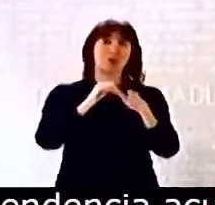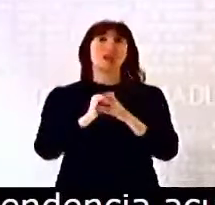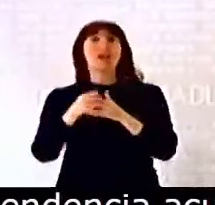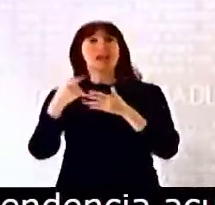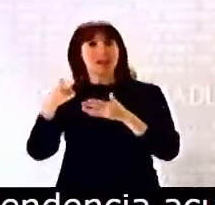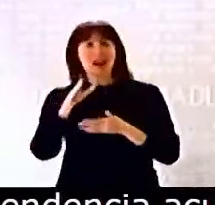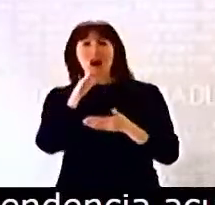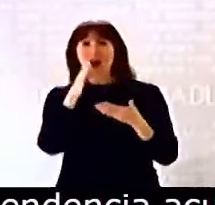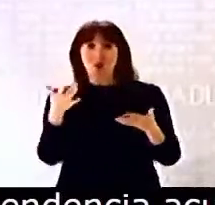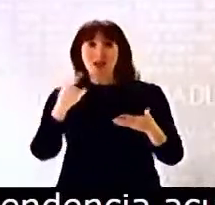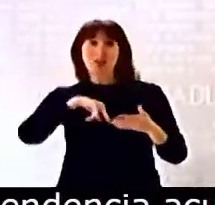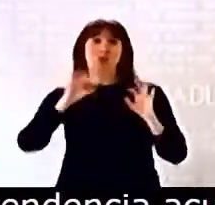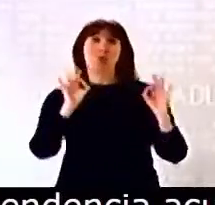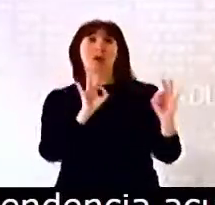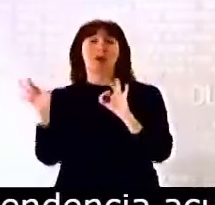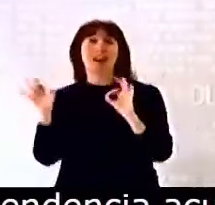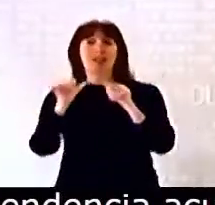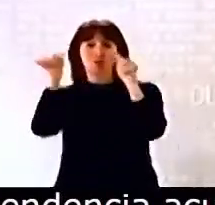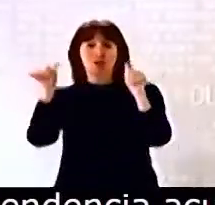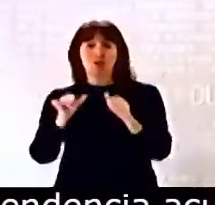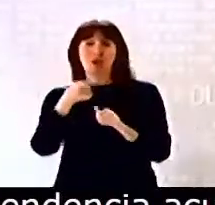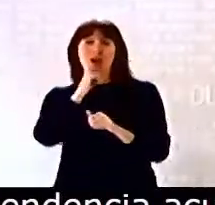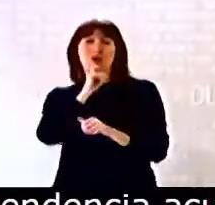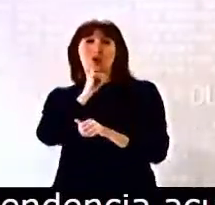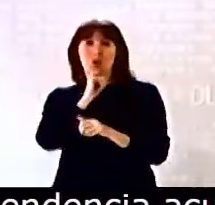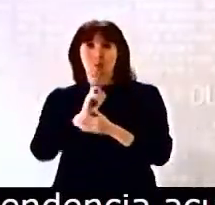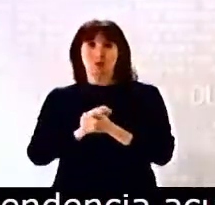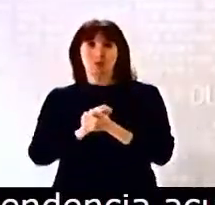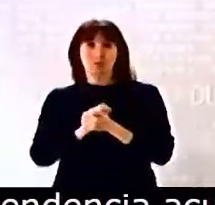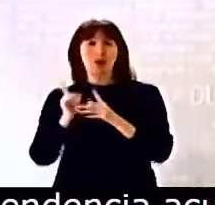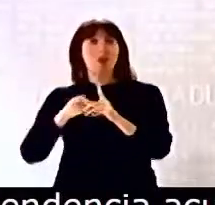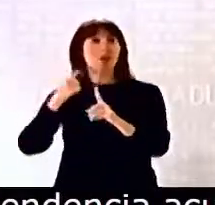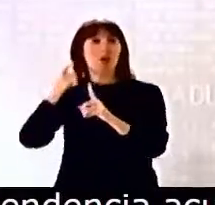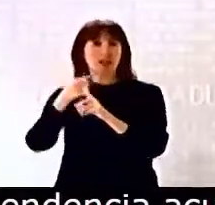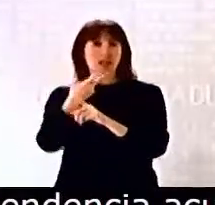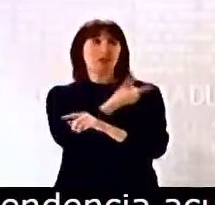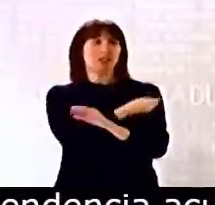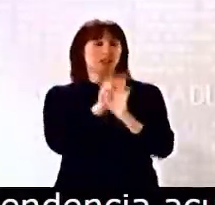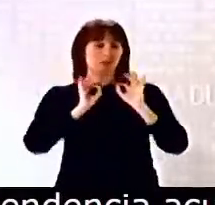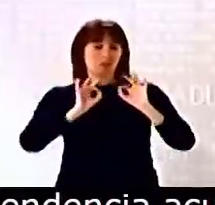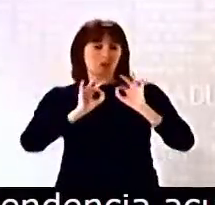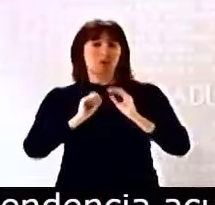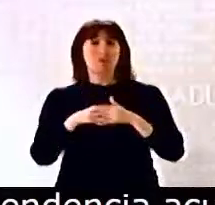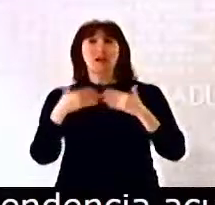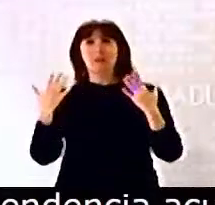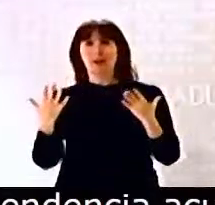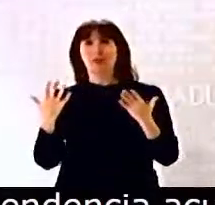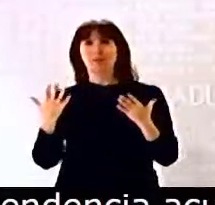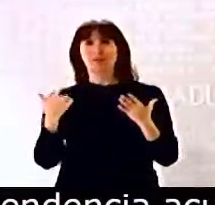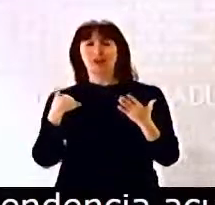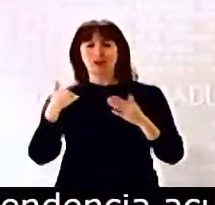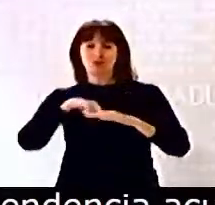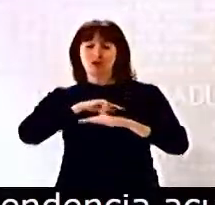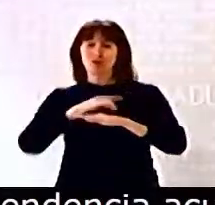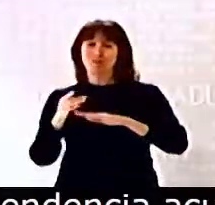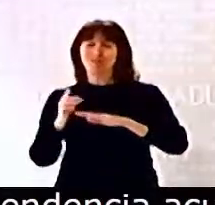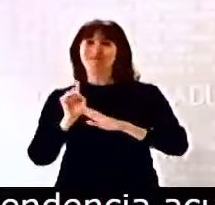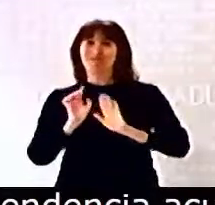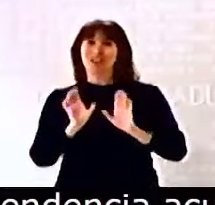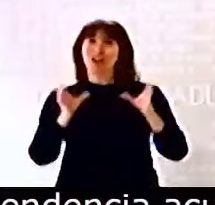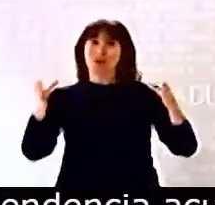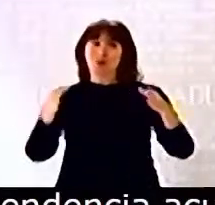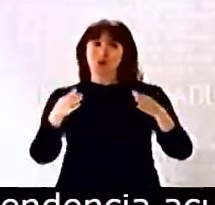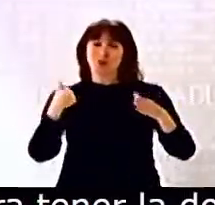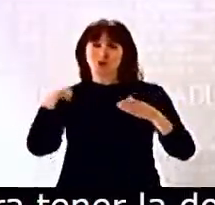momento estamos en la planificación para que tengamos las dosis óptimas. En cualquier caso, antes tenemos que terminar, que yo creo